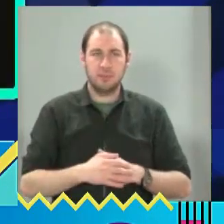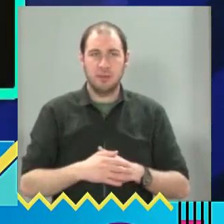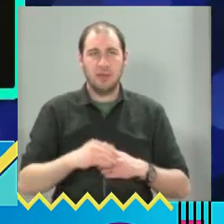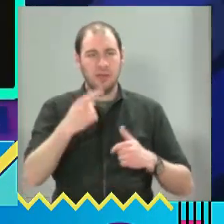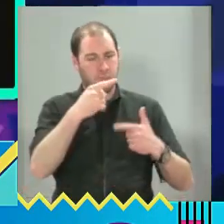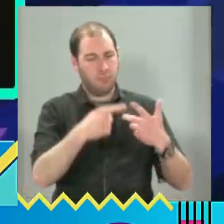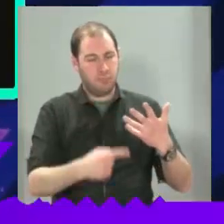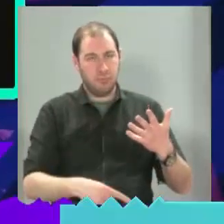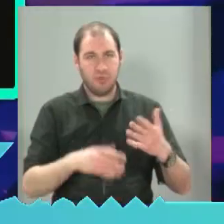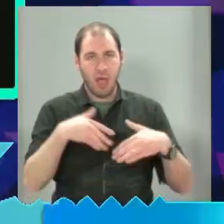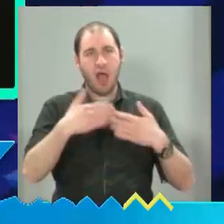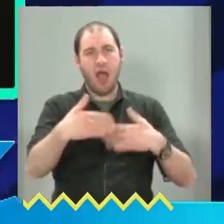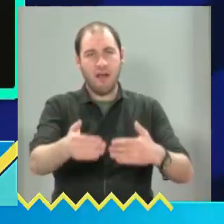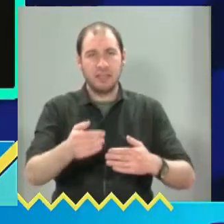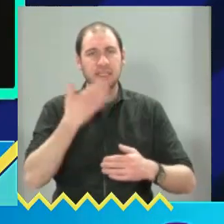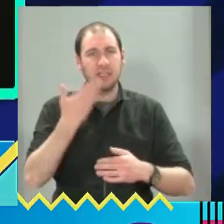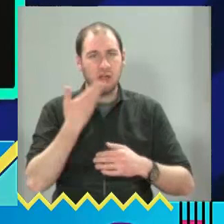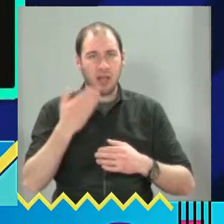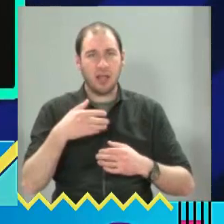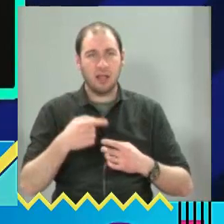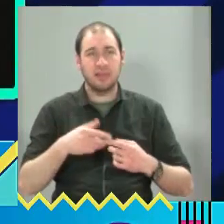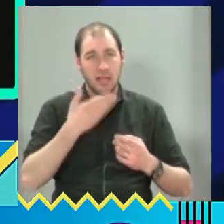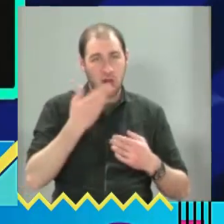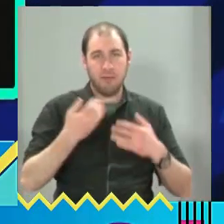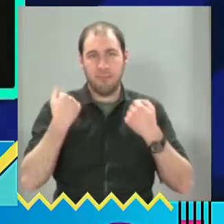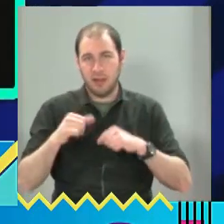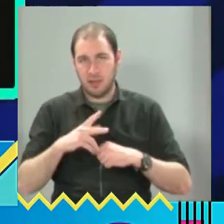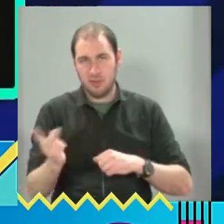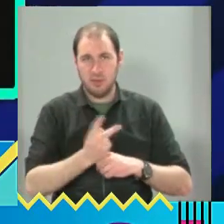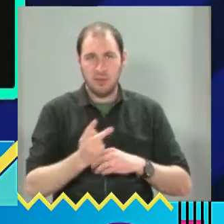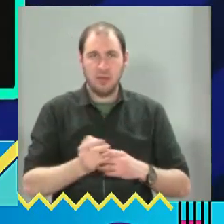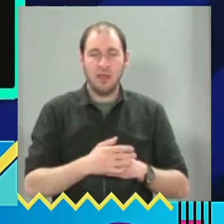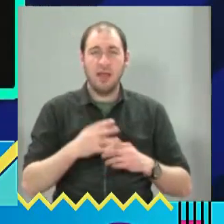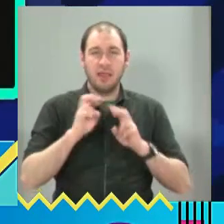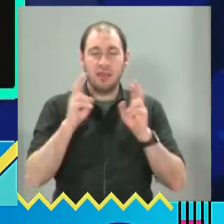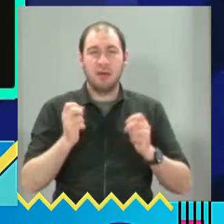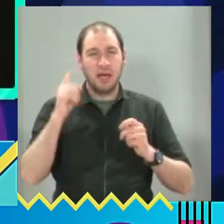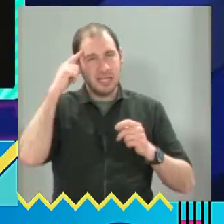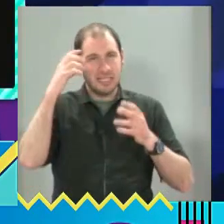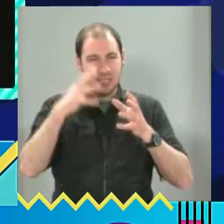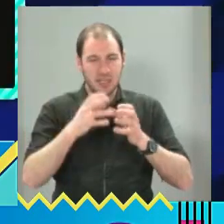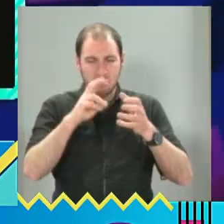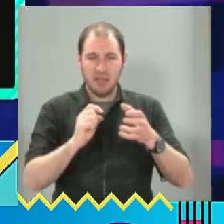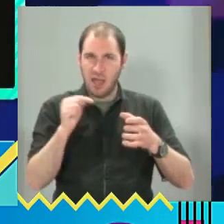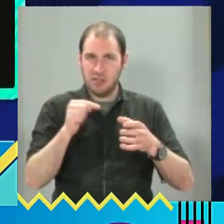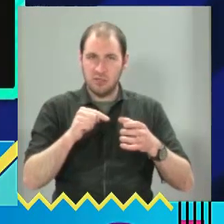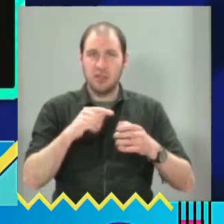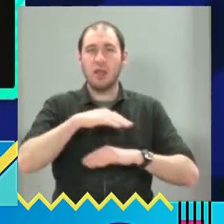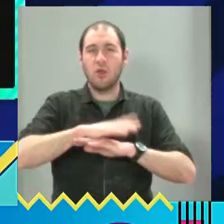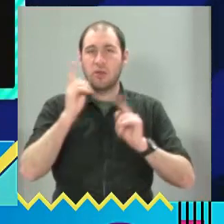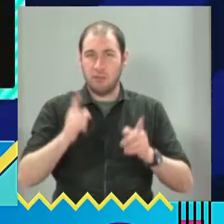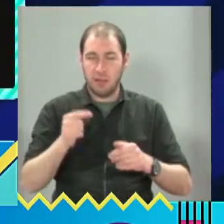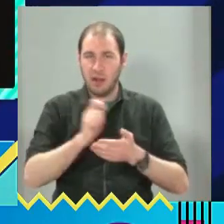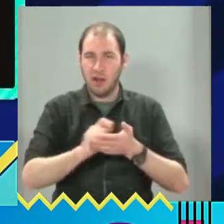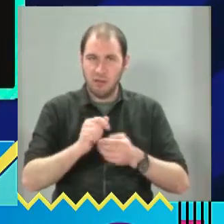todos estos avances teóricos que hay, teóricos y prácticos, que hay sobre el estudio del cerebro y de la conducta humana, y